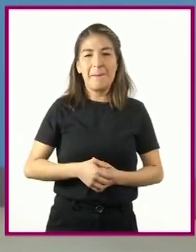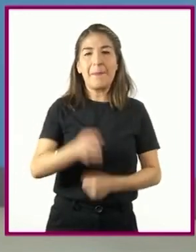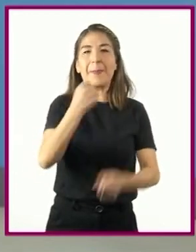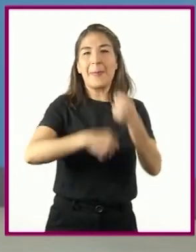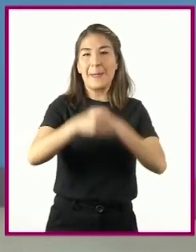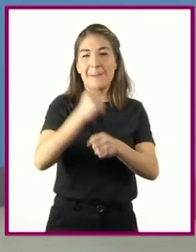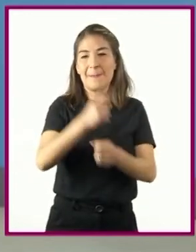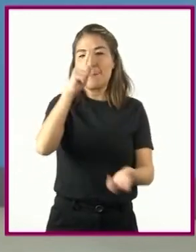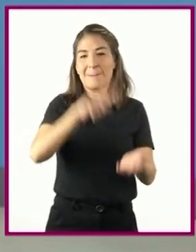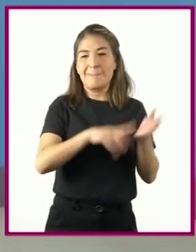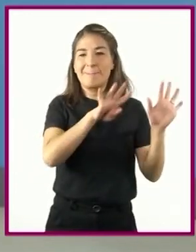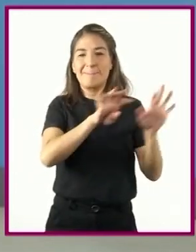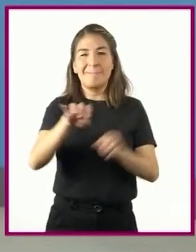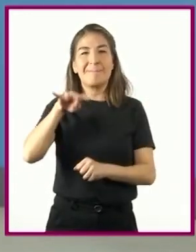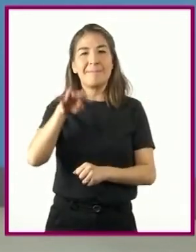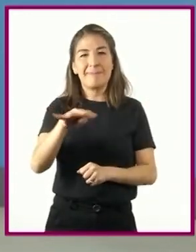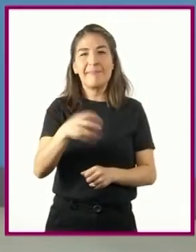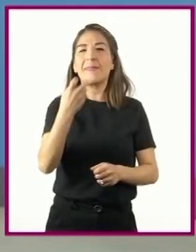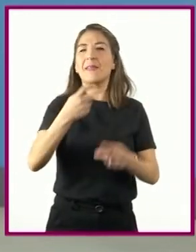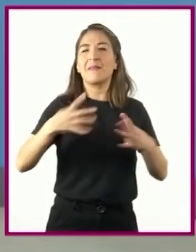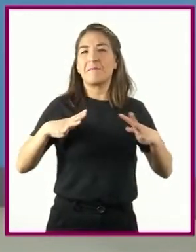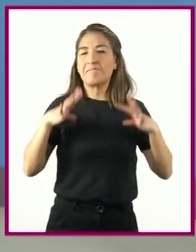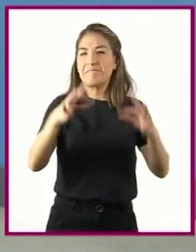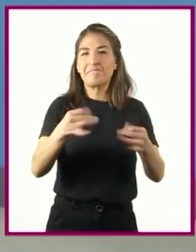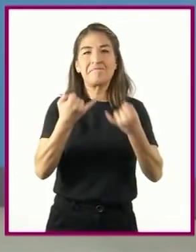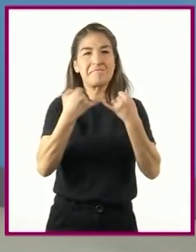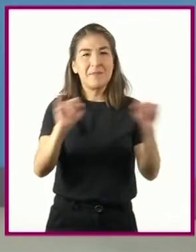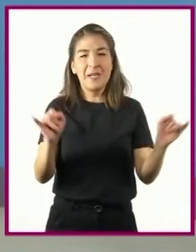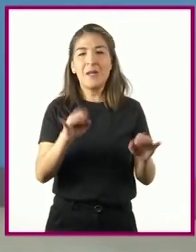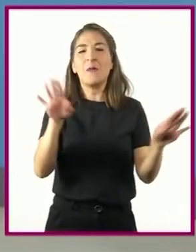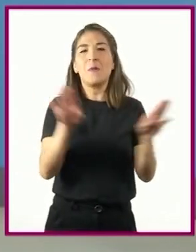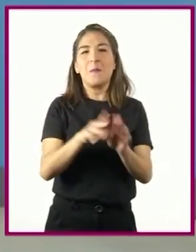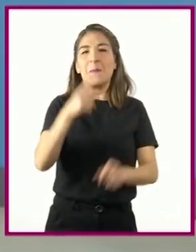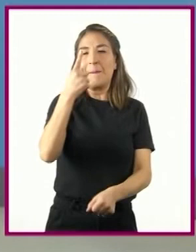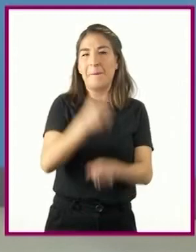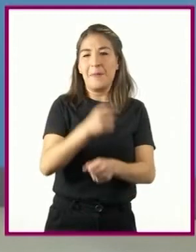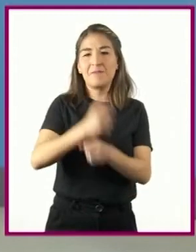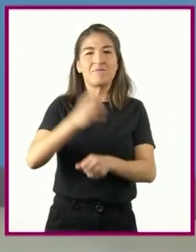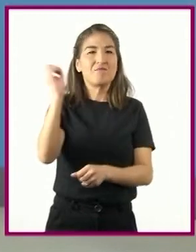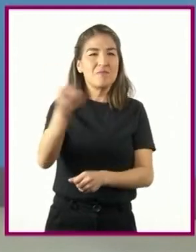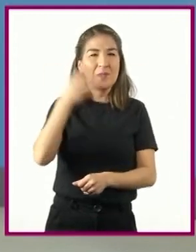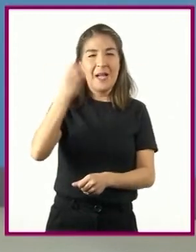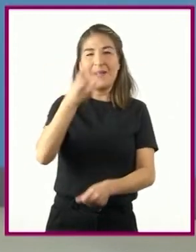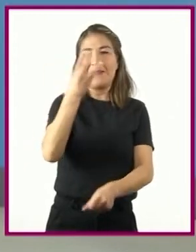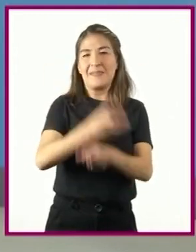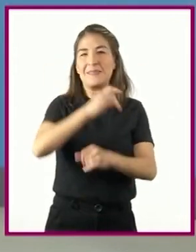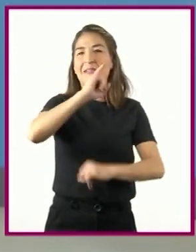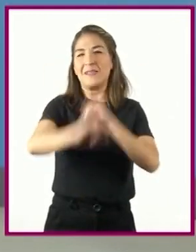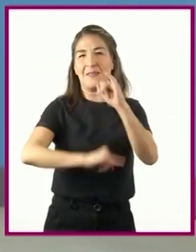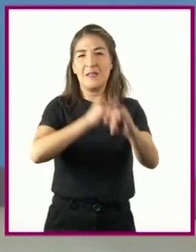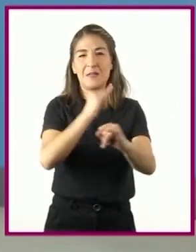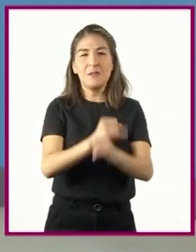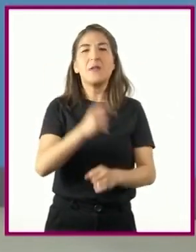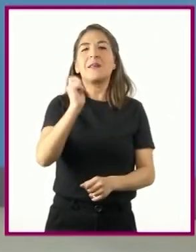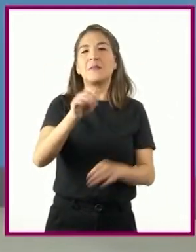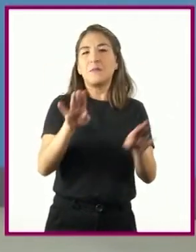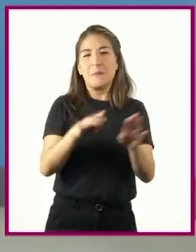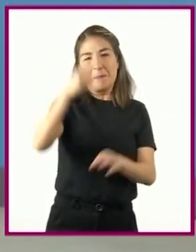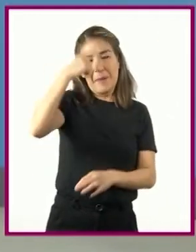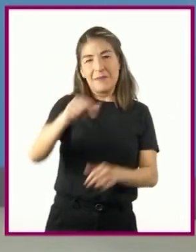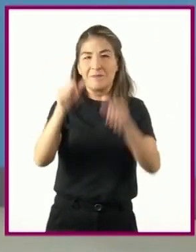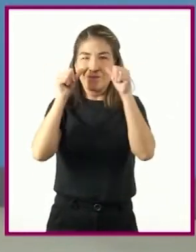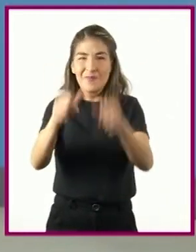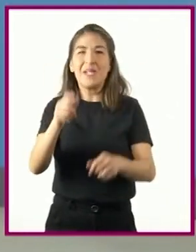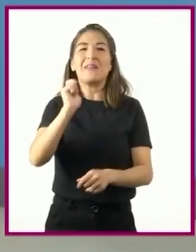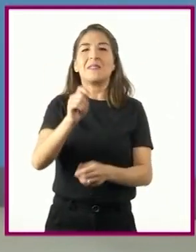de 1919 se inauguró el primer Congreso de la Tercera Internacional, que en solidaridad con obreros